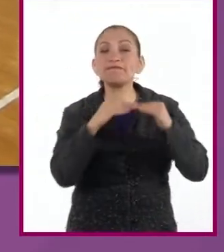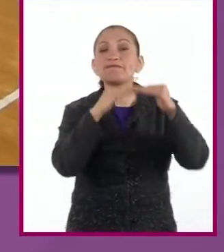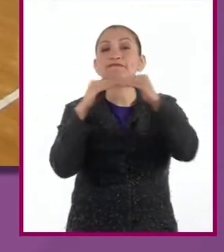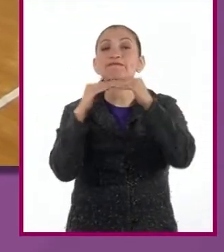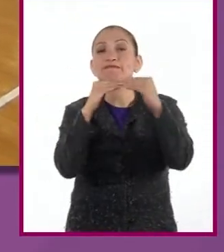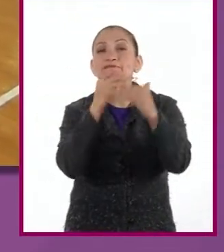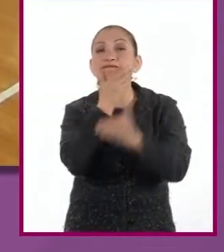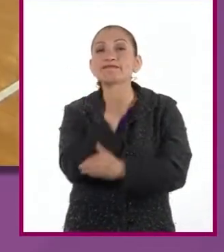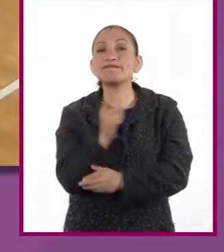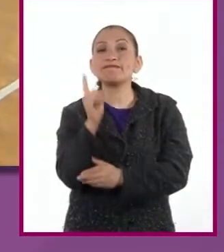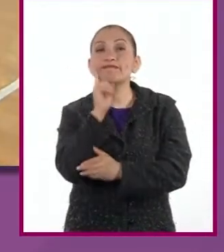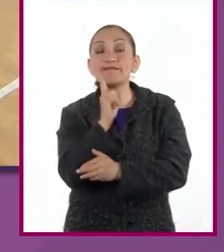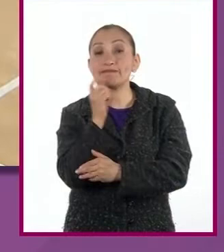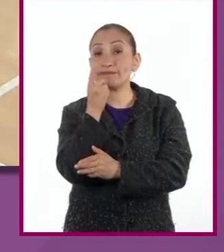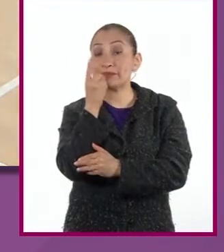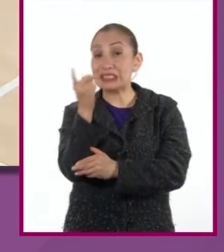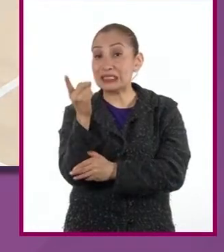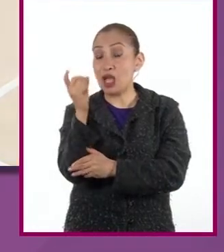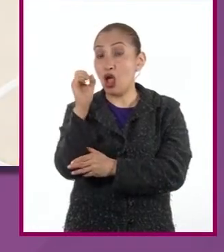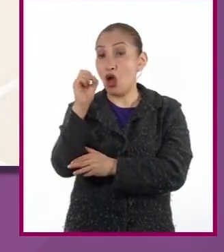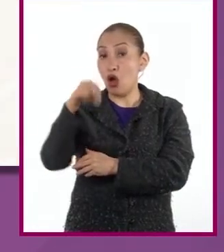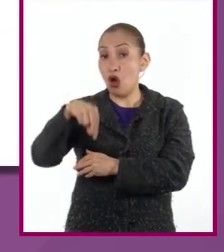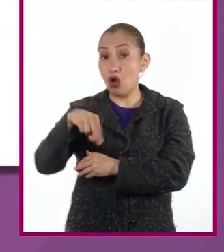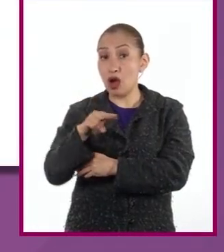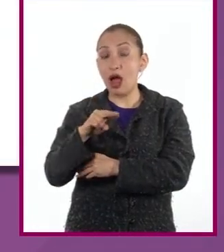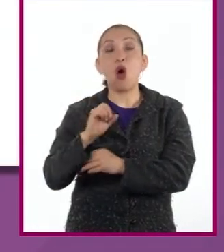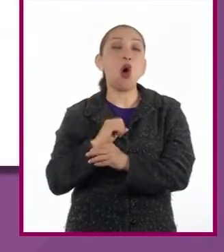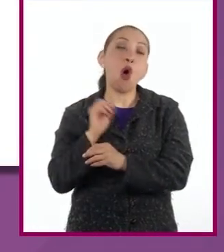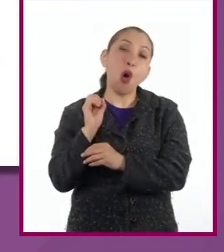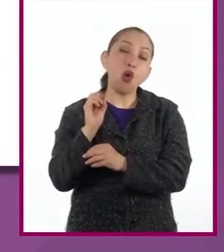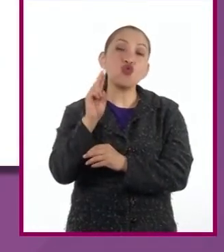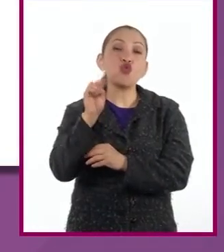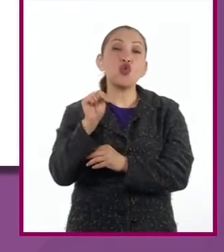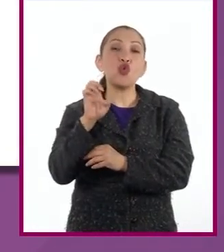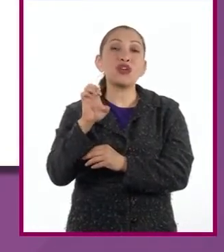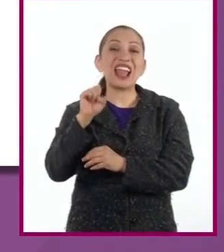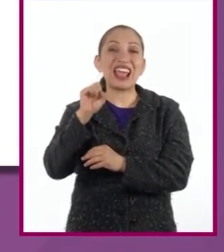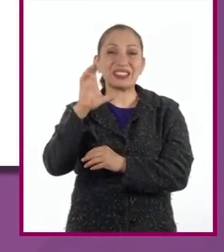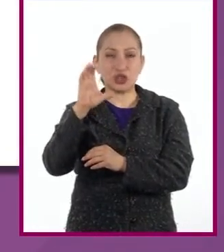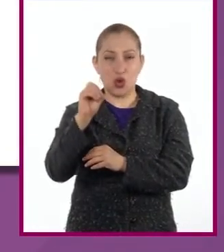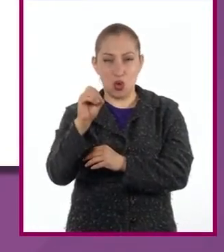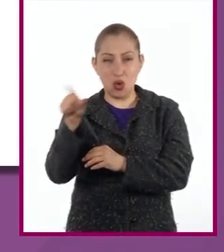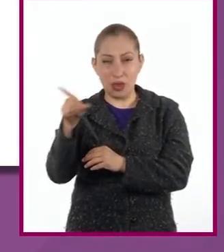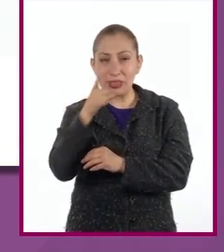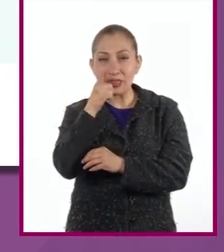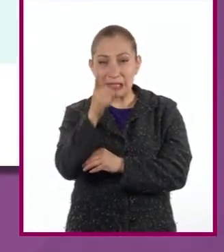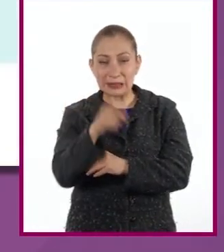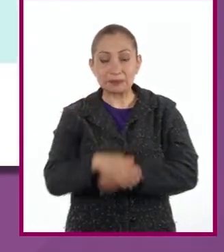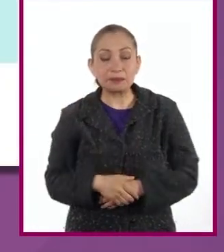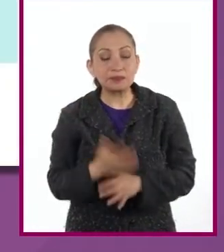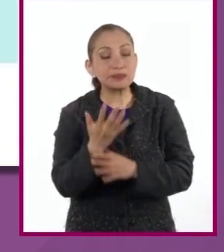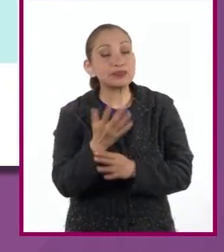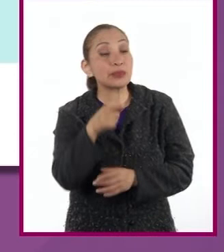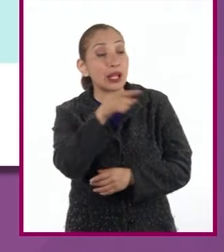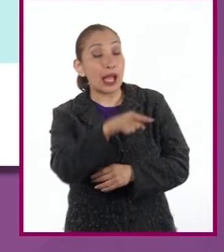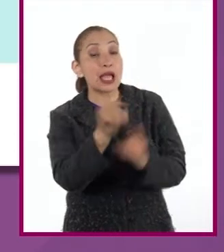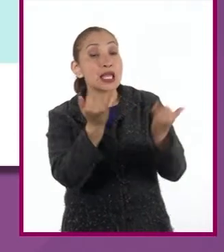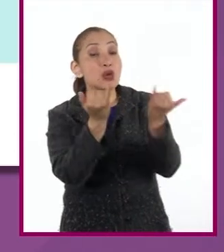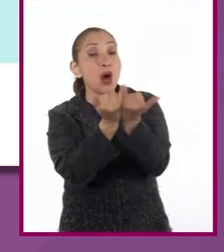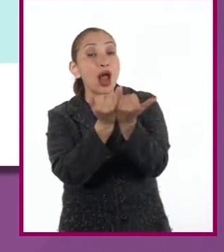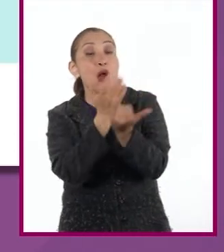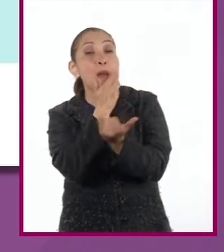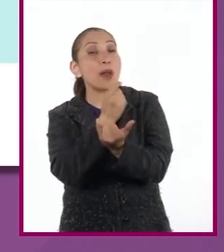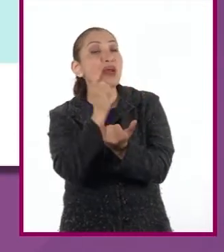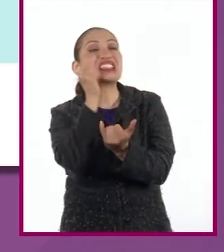género. Según la Organización de las Naciones Unidas para la Educación, la Ciencia y la Cultura, UNESCO, igualdad de